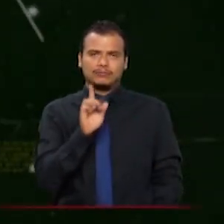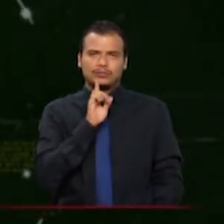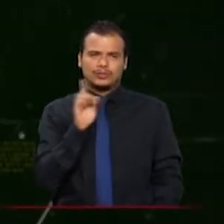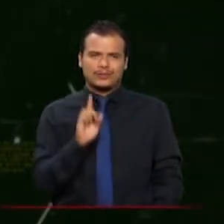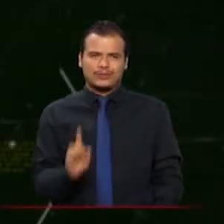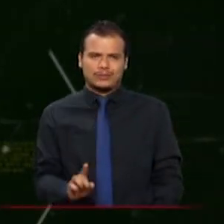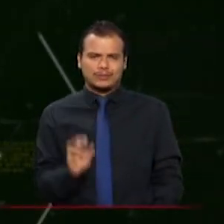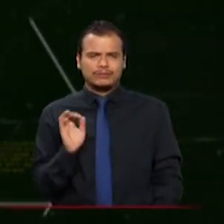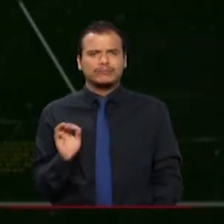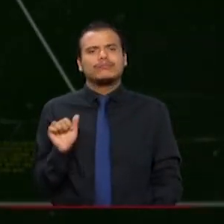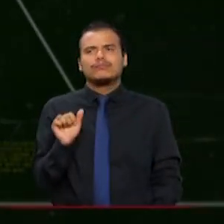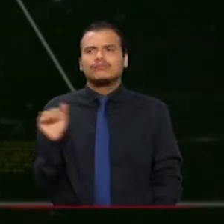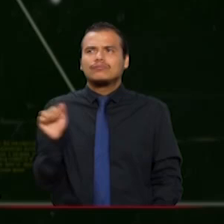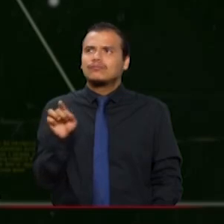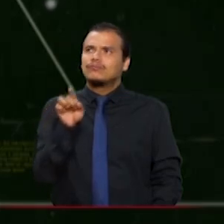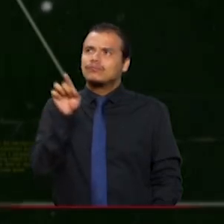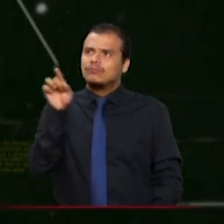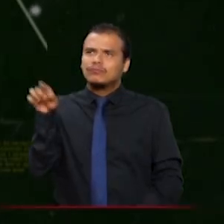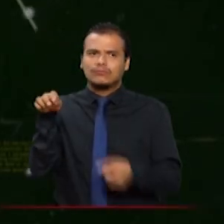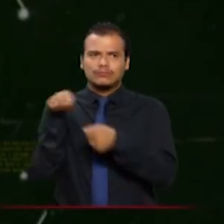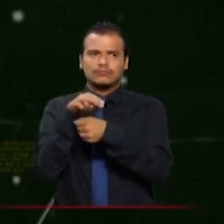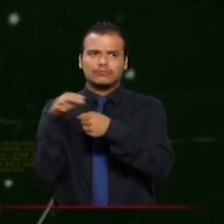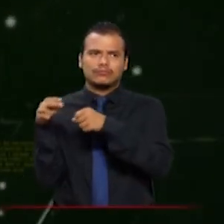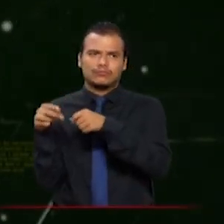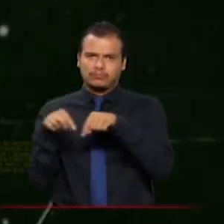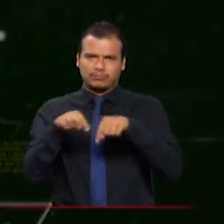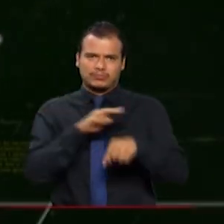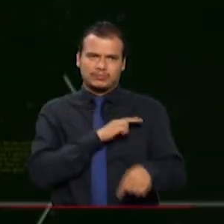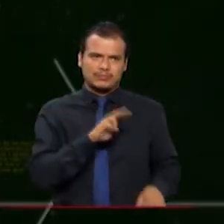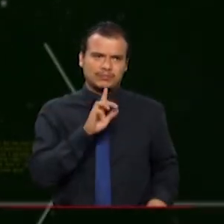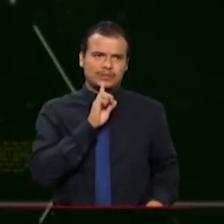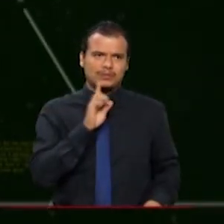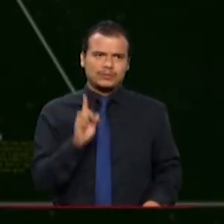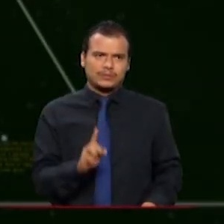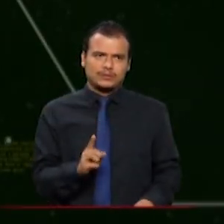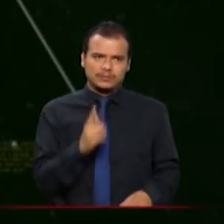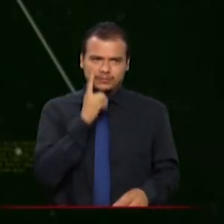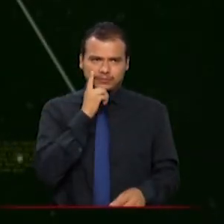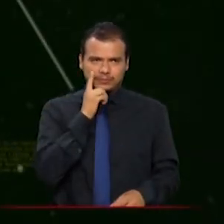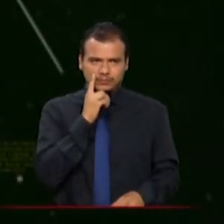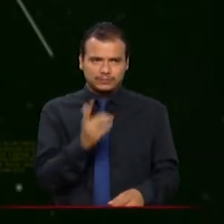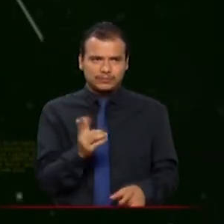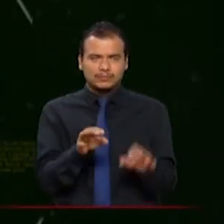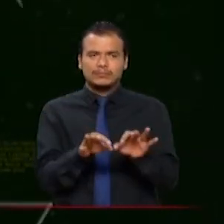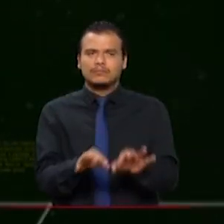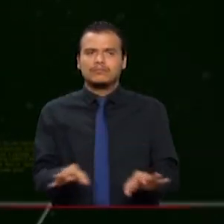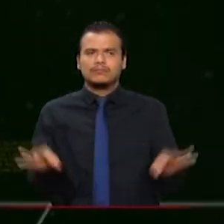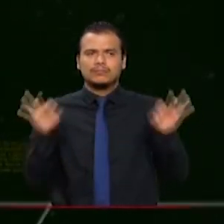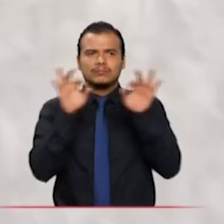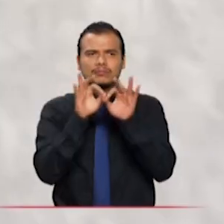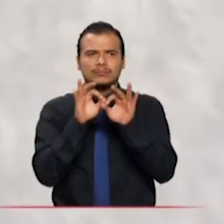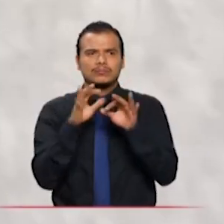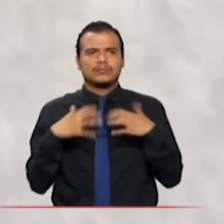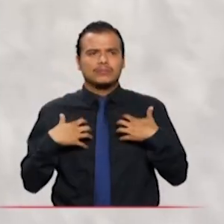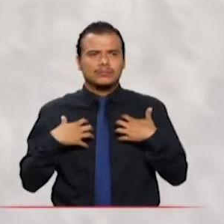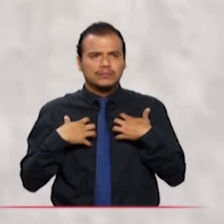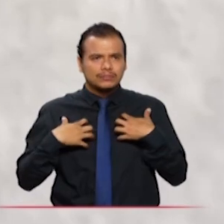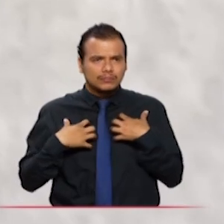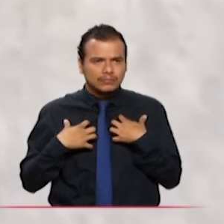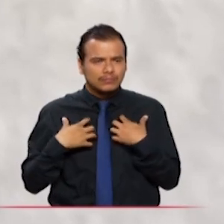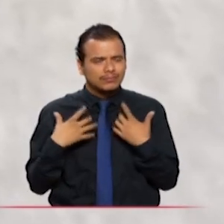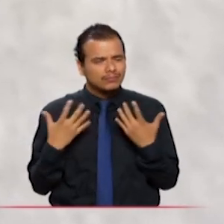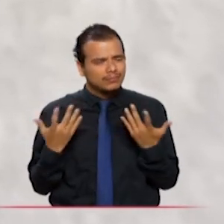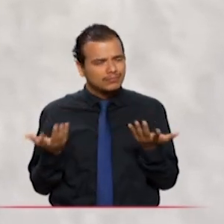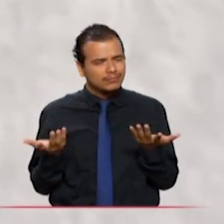animal que vive en otras regiones de Colombia. En esta oportunidad, recordamos la importancia de proteger nuestra fauna del impacto devastador que